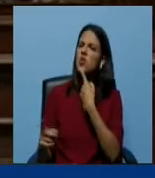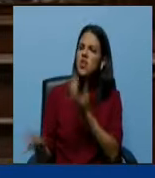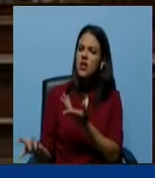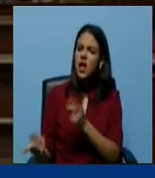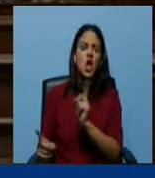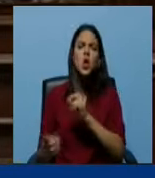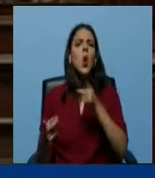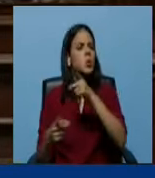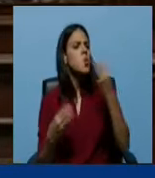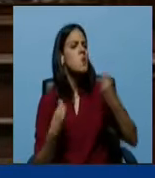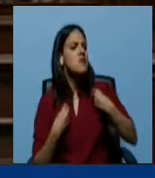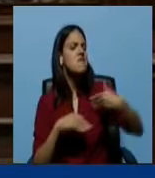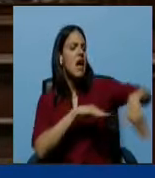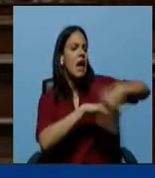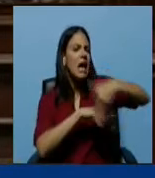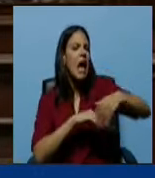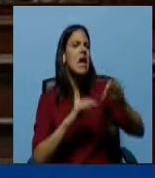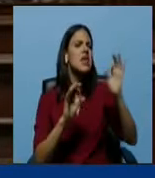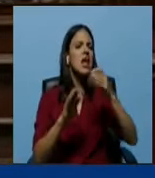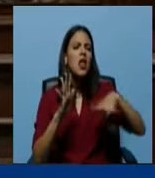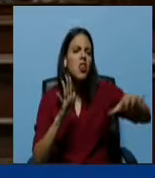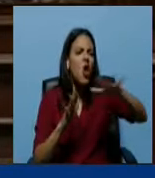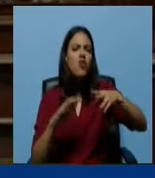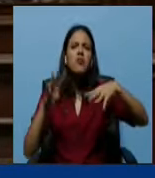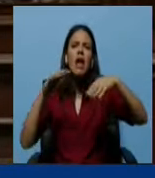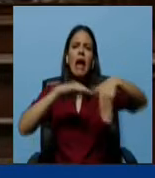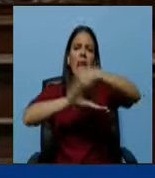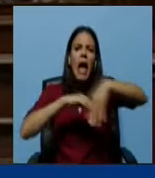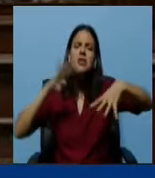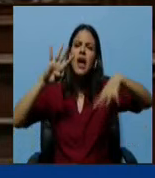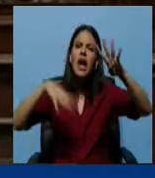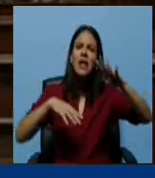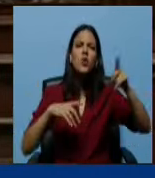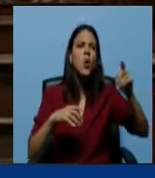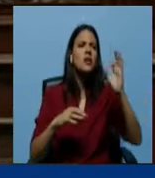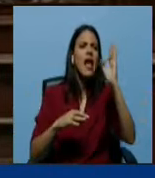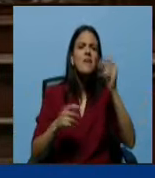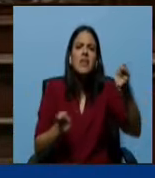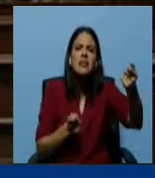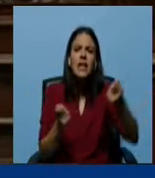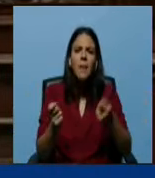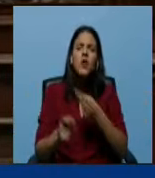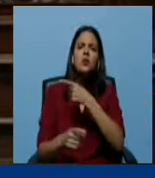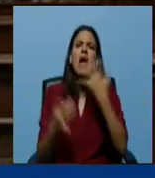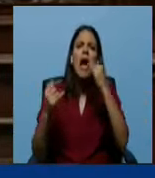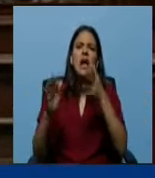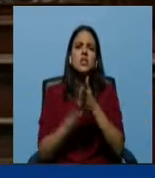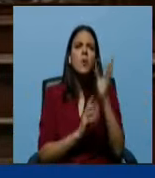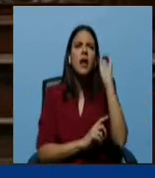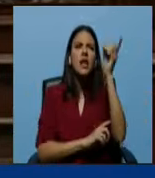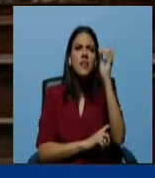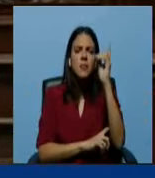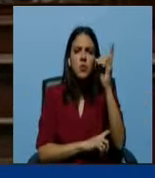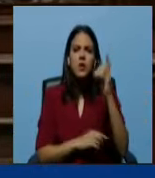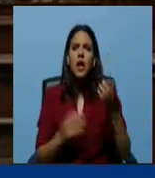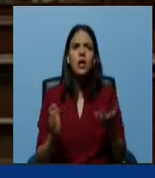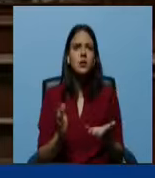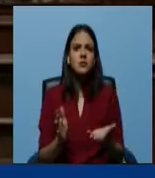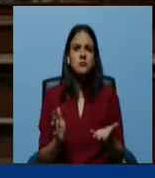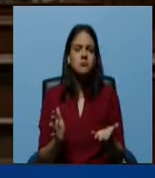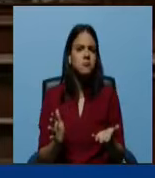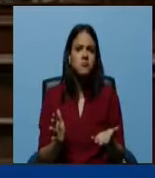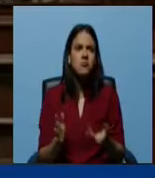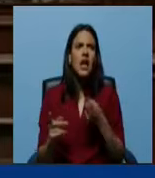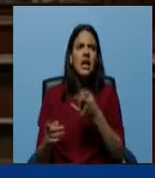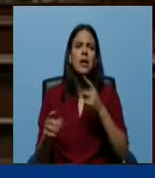calle 14 allá en el Fetransporte. Ellos dicen que un diputado ya a ese nivel que tú estás no puede vivir ahí. Y